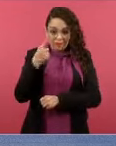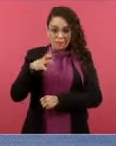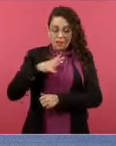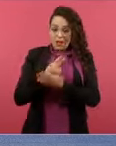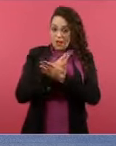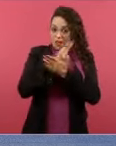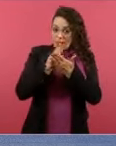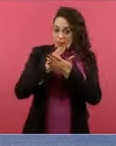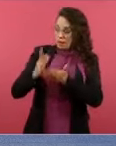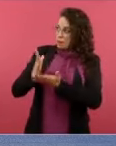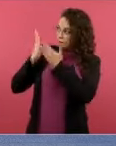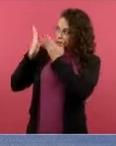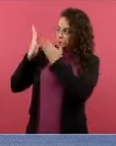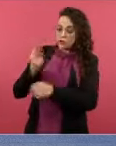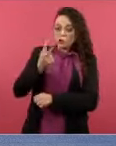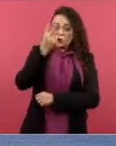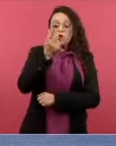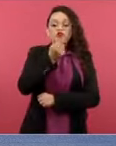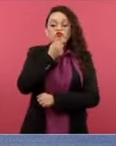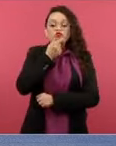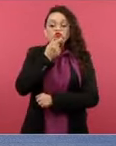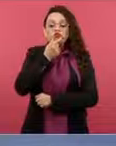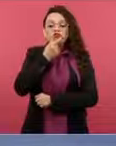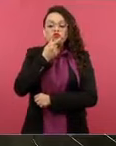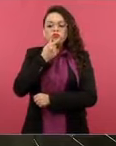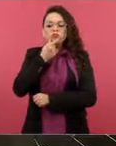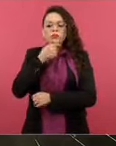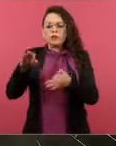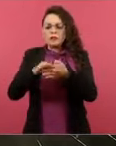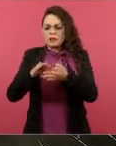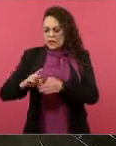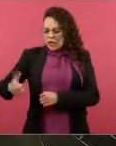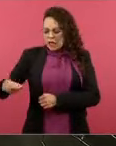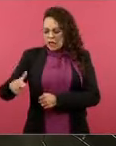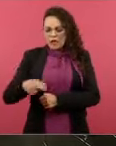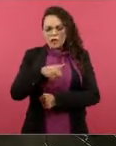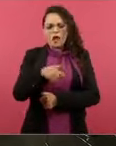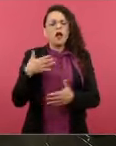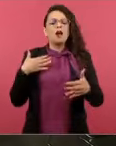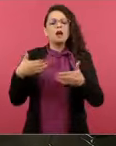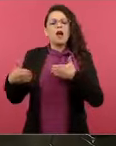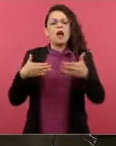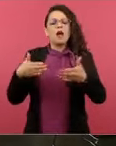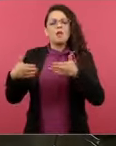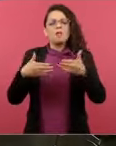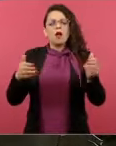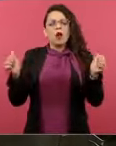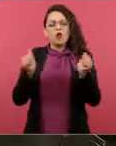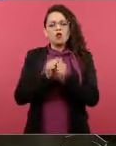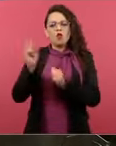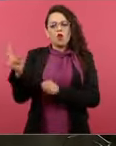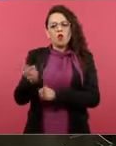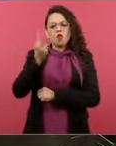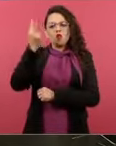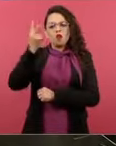niños caminando por la ribera de un río y unas ovejas.